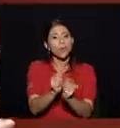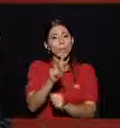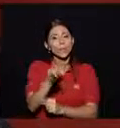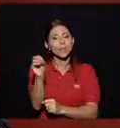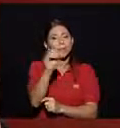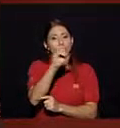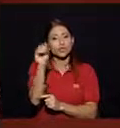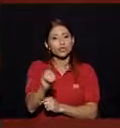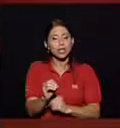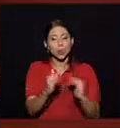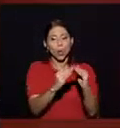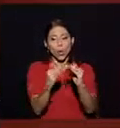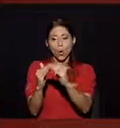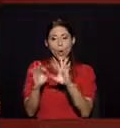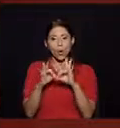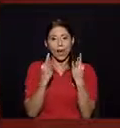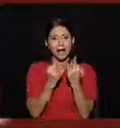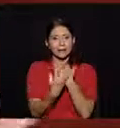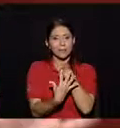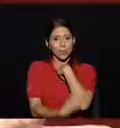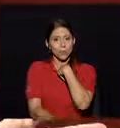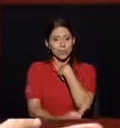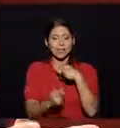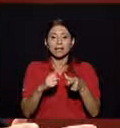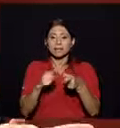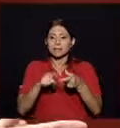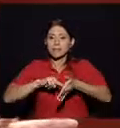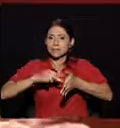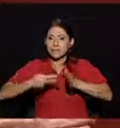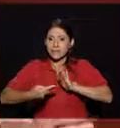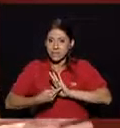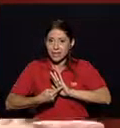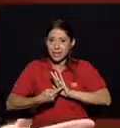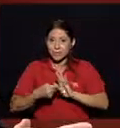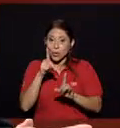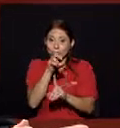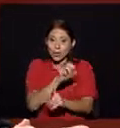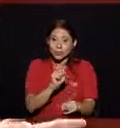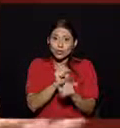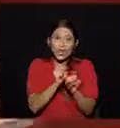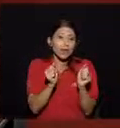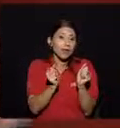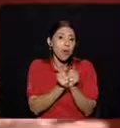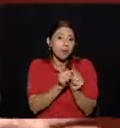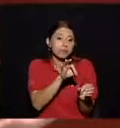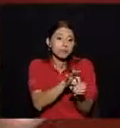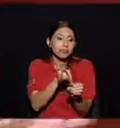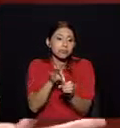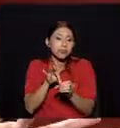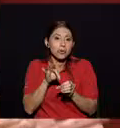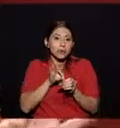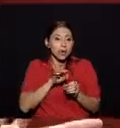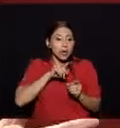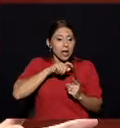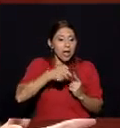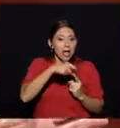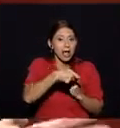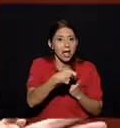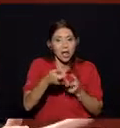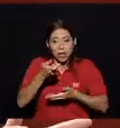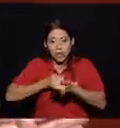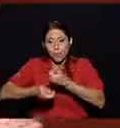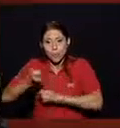decir, que hay algo significativamente marcado, por lo cual una sociedad a puro café y banano, muy básica, muy sencilla, había pegado un